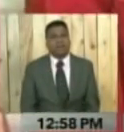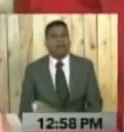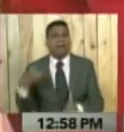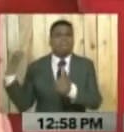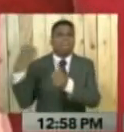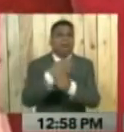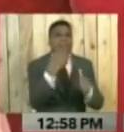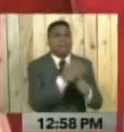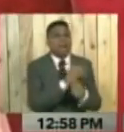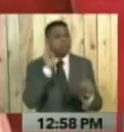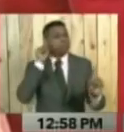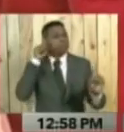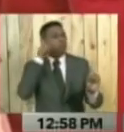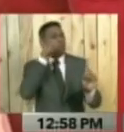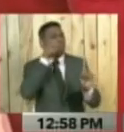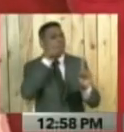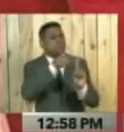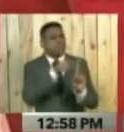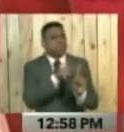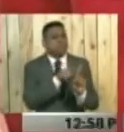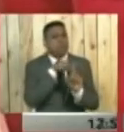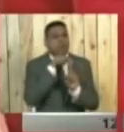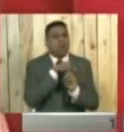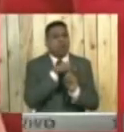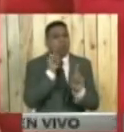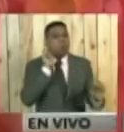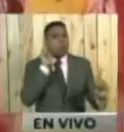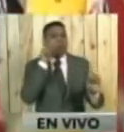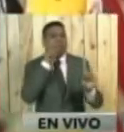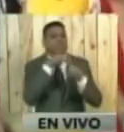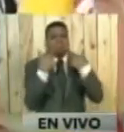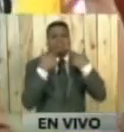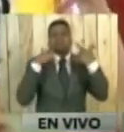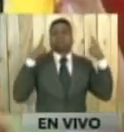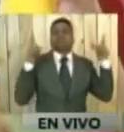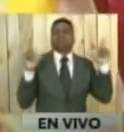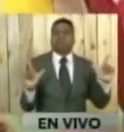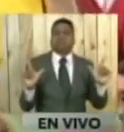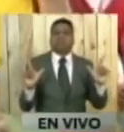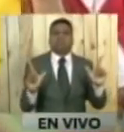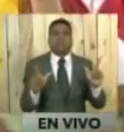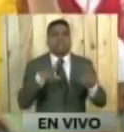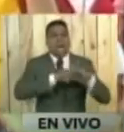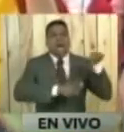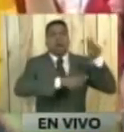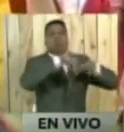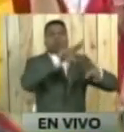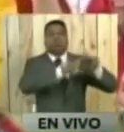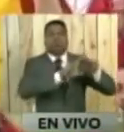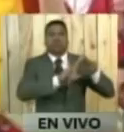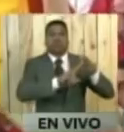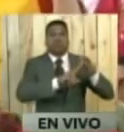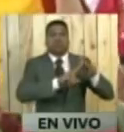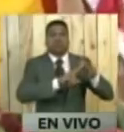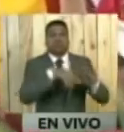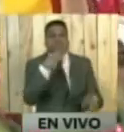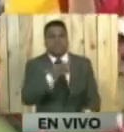alcance su objetivo emancipador, la construcción de la sociedad